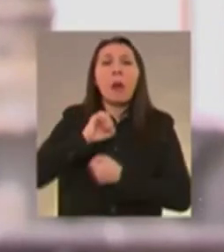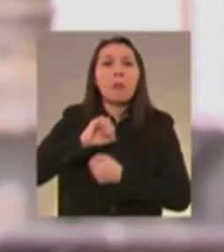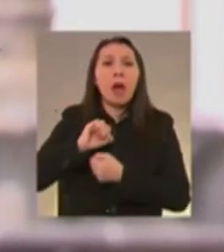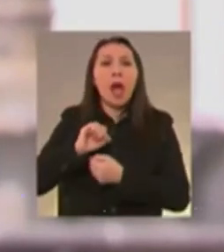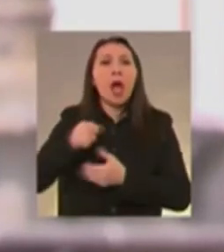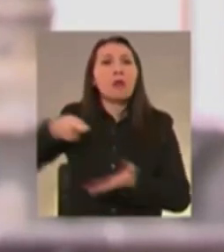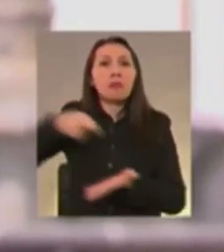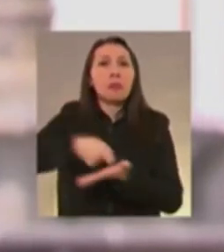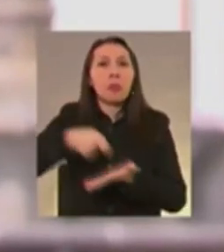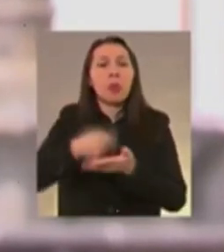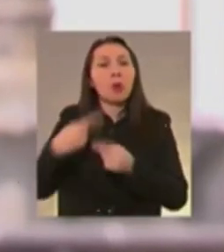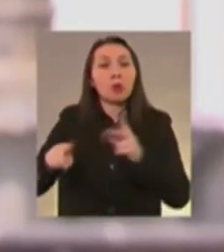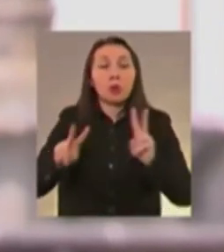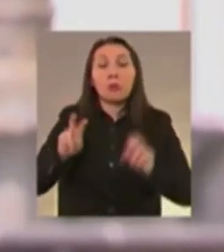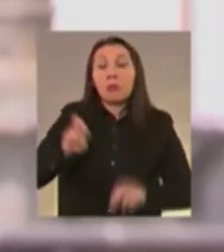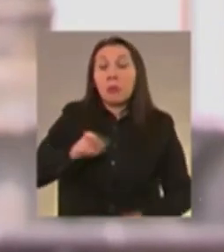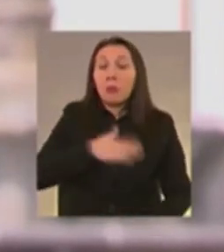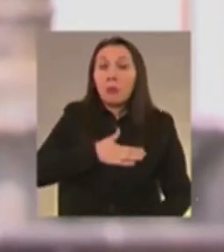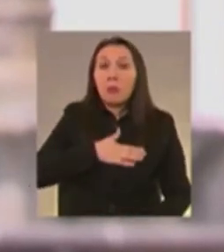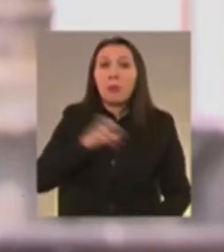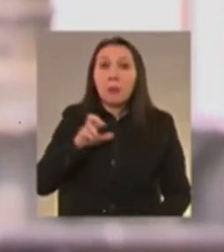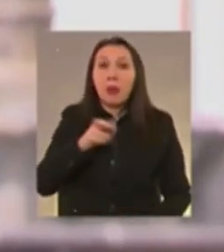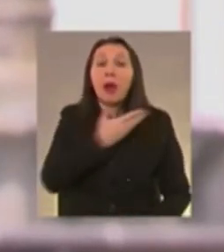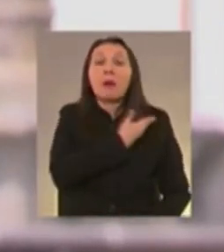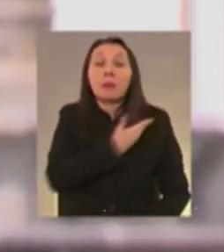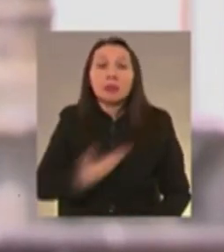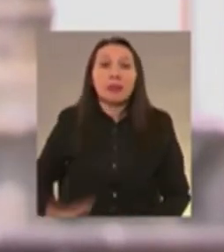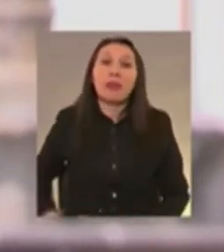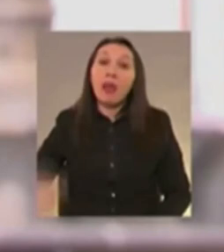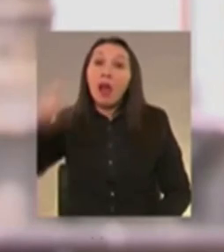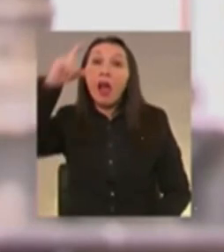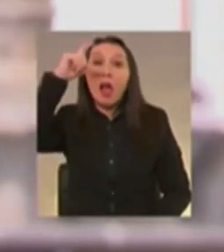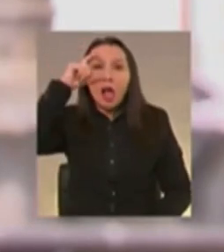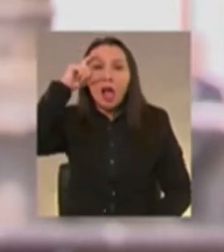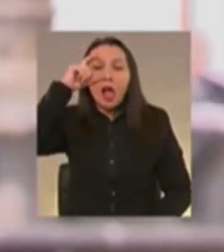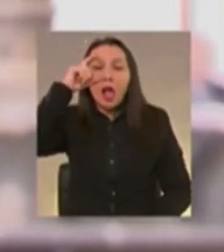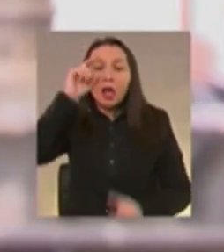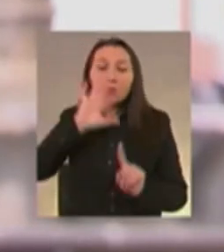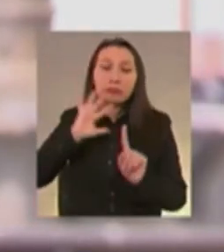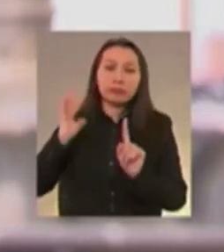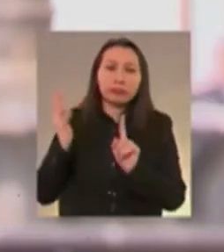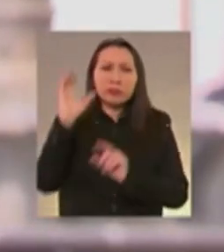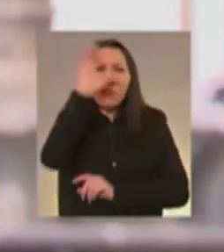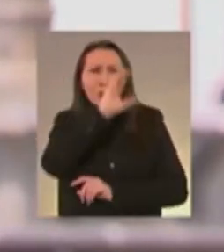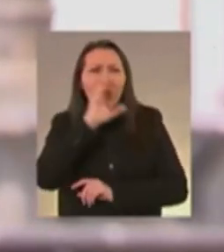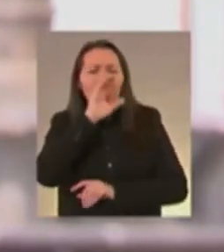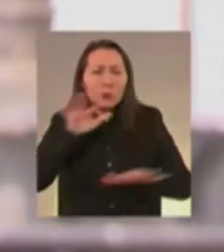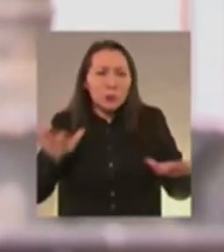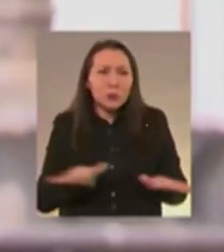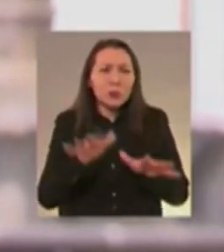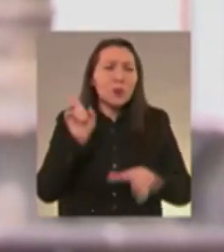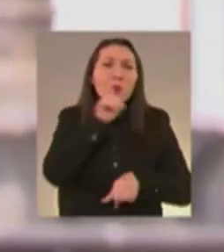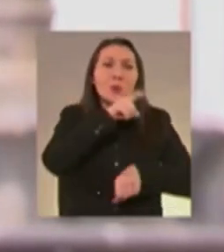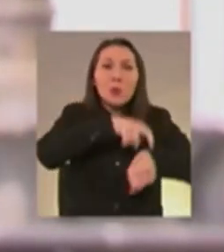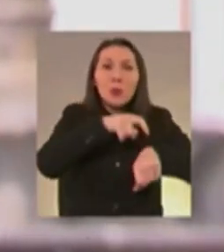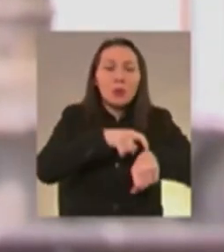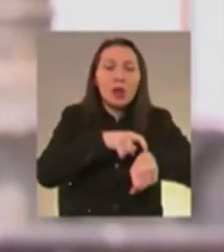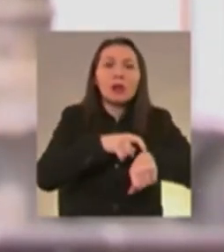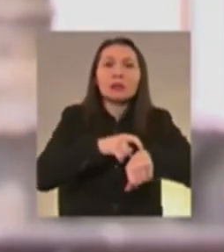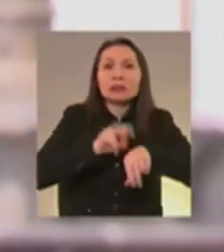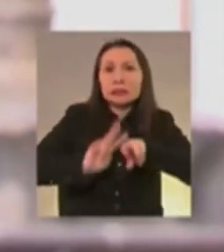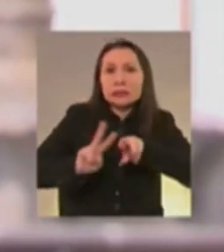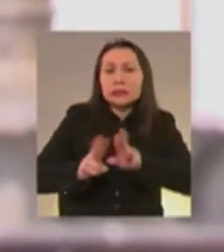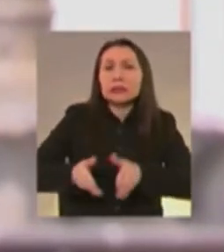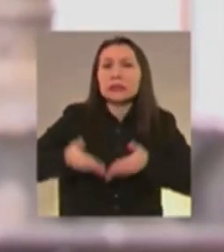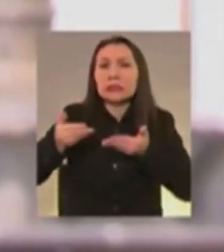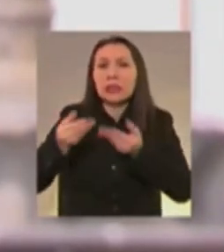otros. Mi padre y el presidente Allende y su entorno buscaron hasta el último momento la salida